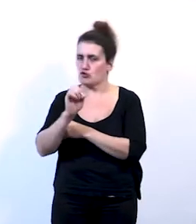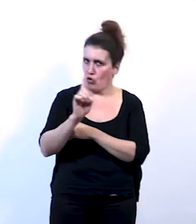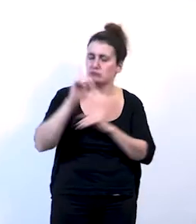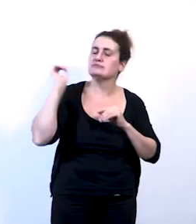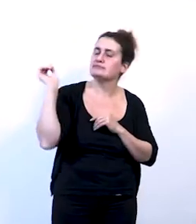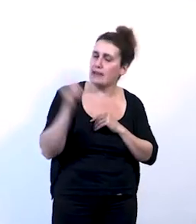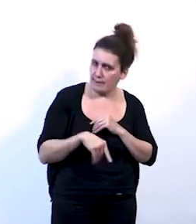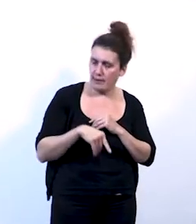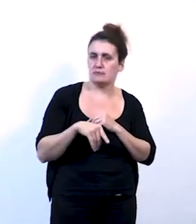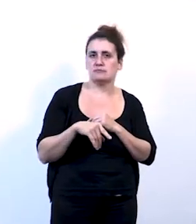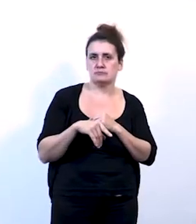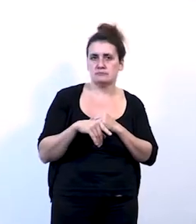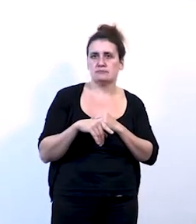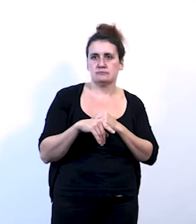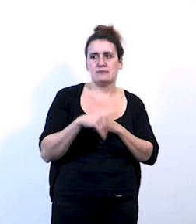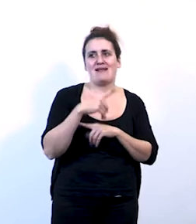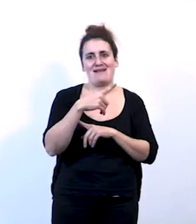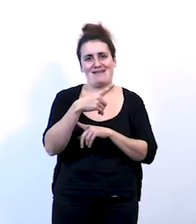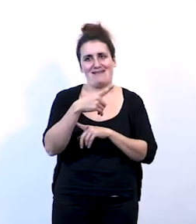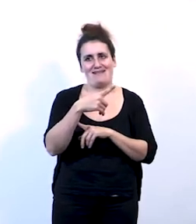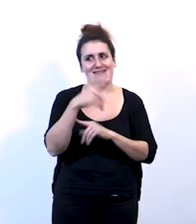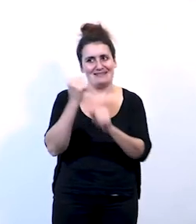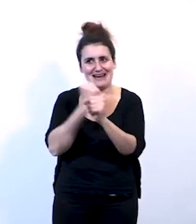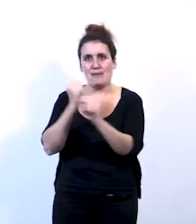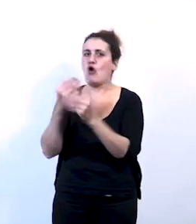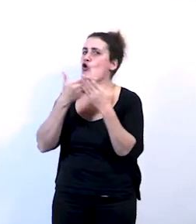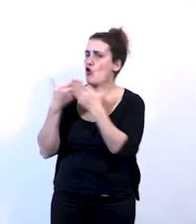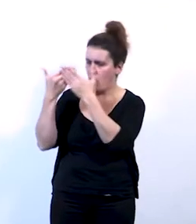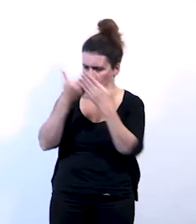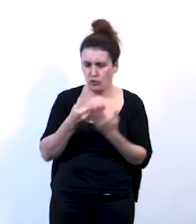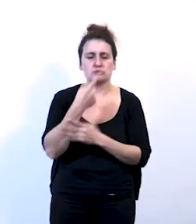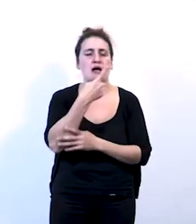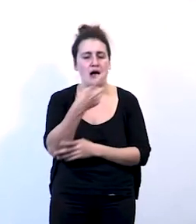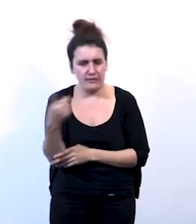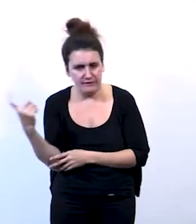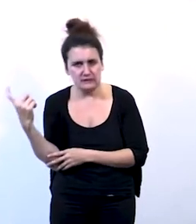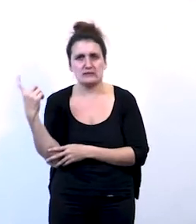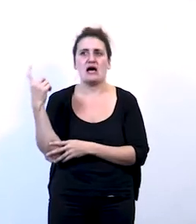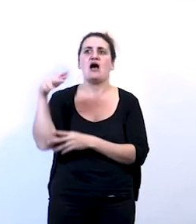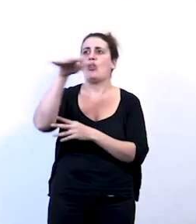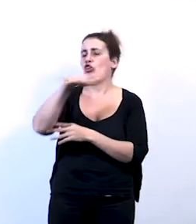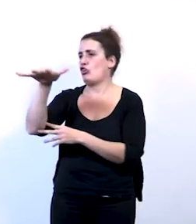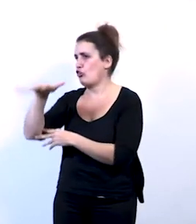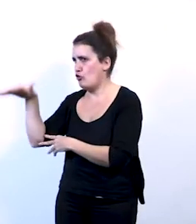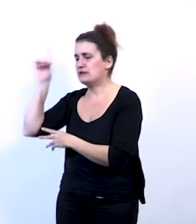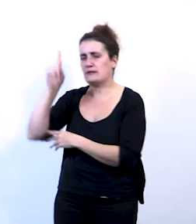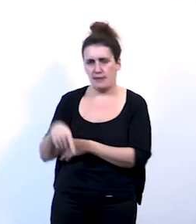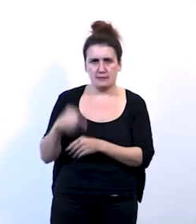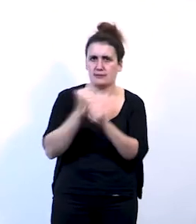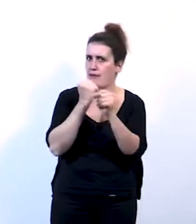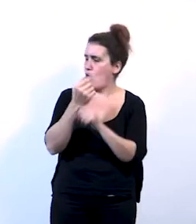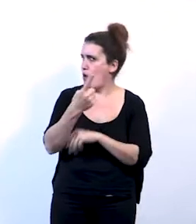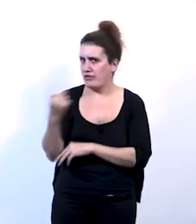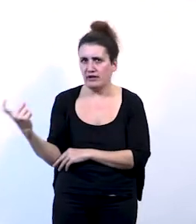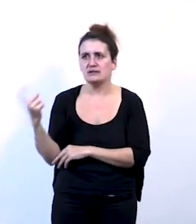también se necesita mucho trabajo en los colegios y en lugares en los que las